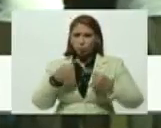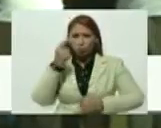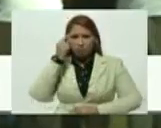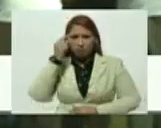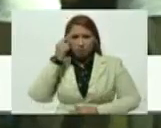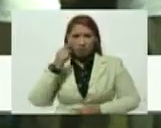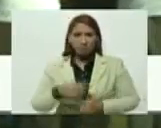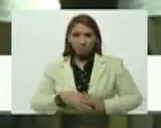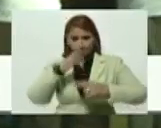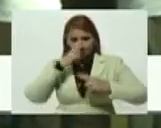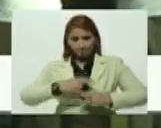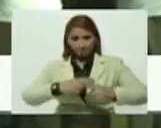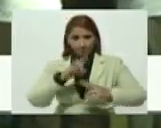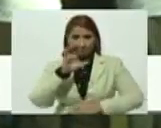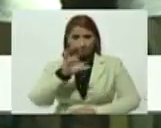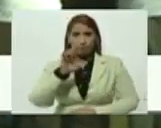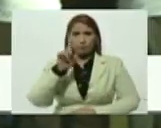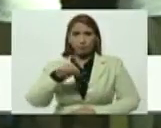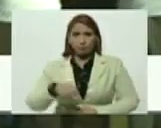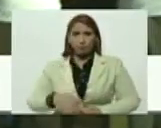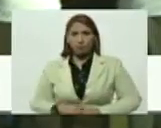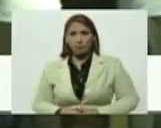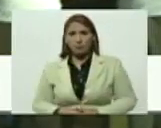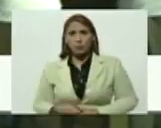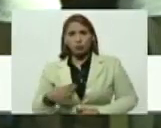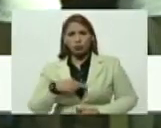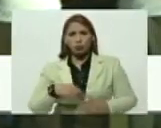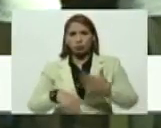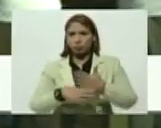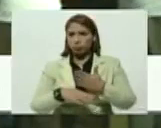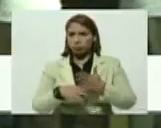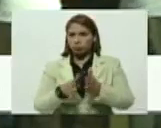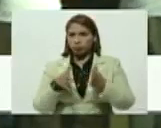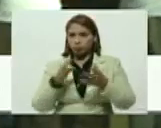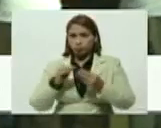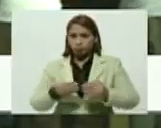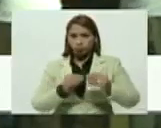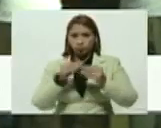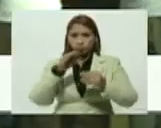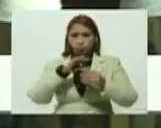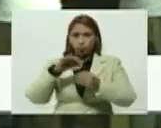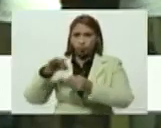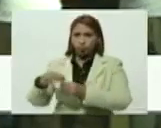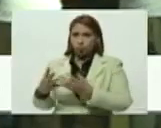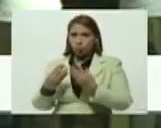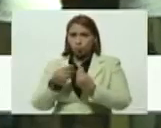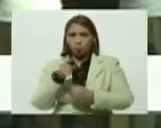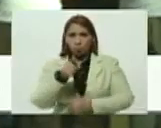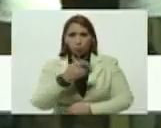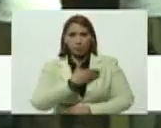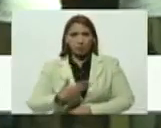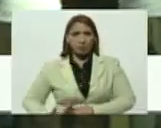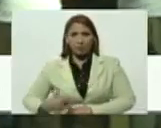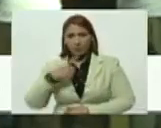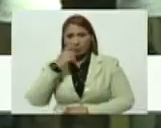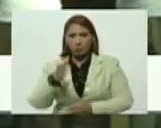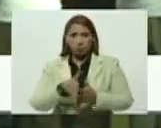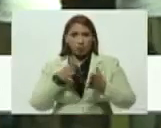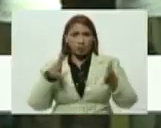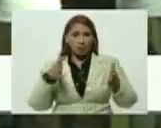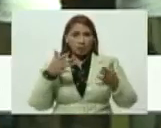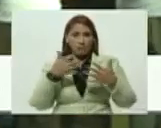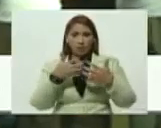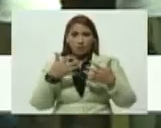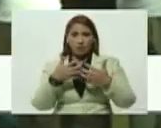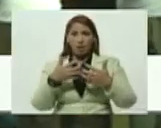a honrar su país, honrar su patria y que por supuesto vamos a la gran recuperación económica junto a usted, presidente Nicolás Maduro. Son grandes pues las